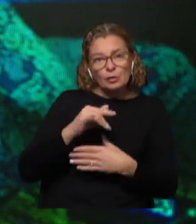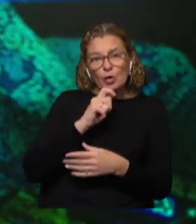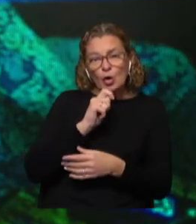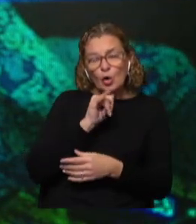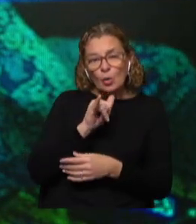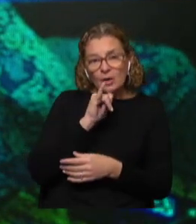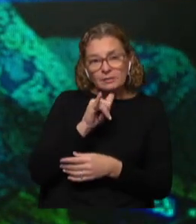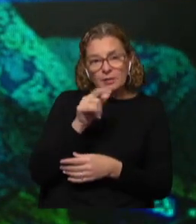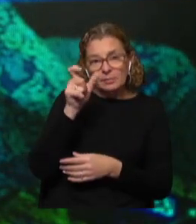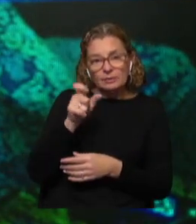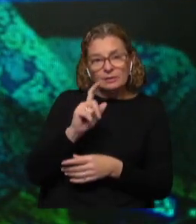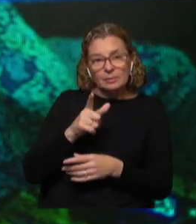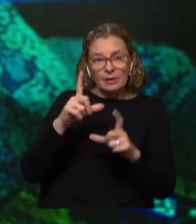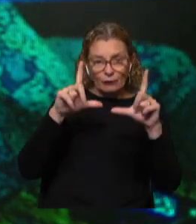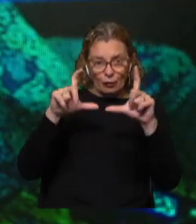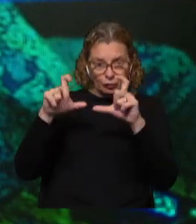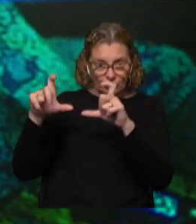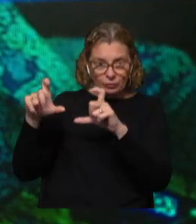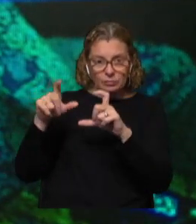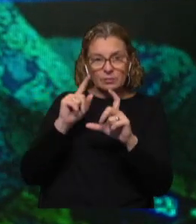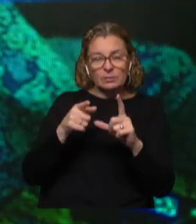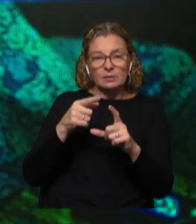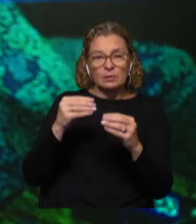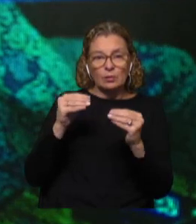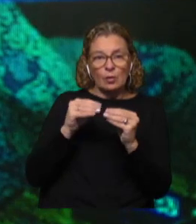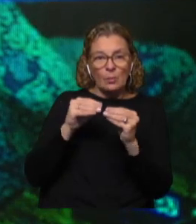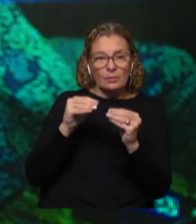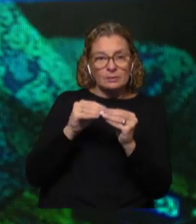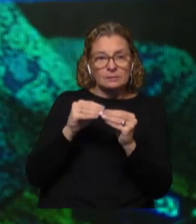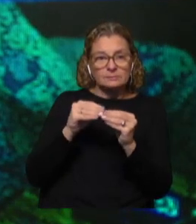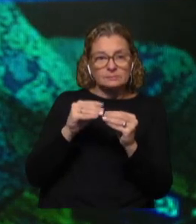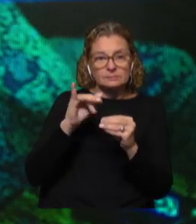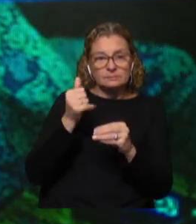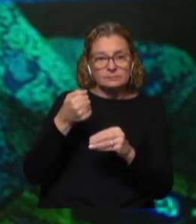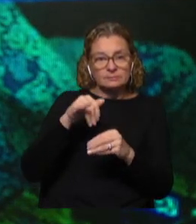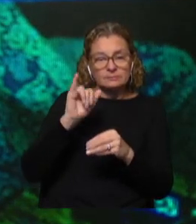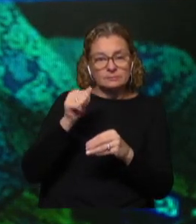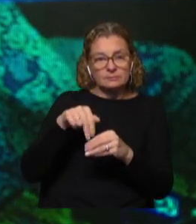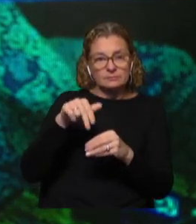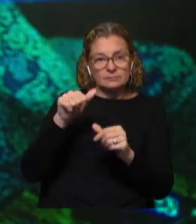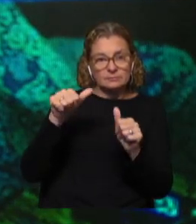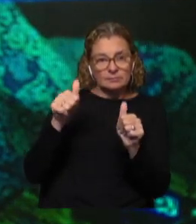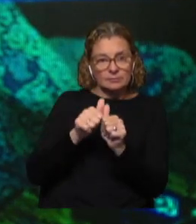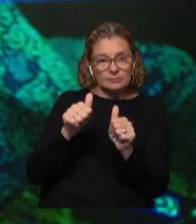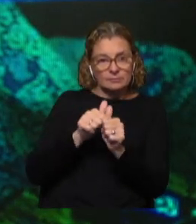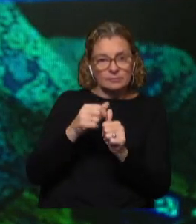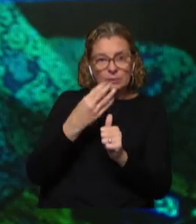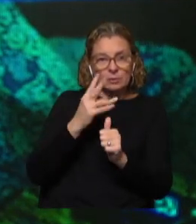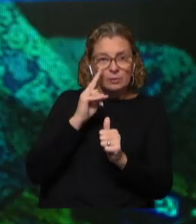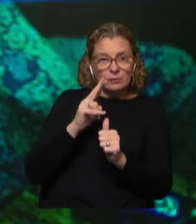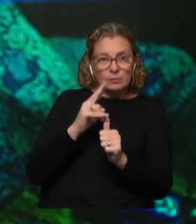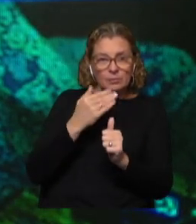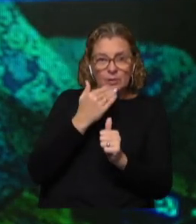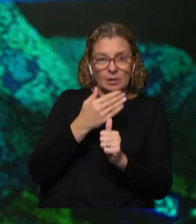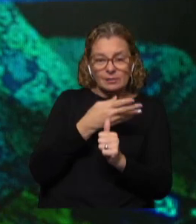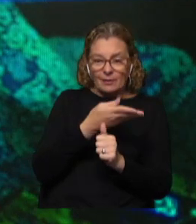los vecinos y las imágenes de nuestros compañeros Damián Silva y Federico Mosquilo, que nos acompañaron y bueno, podemos, gracias a